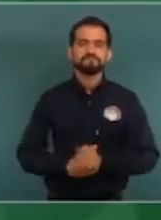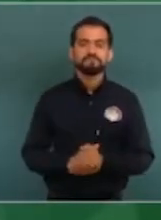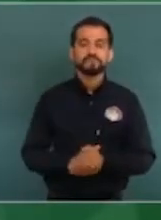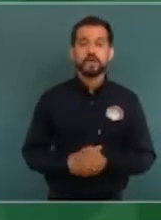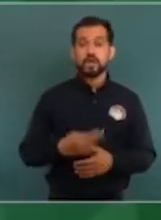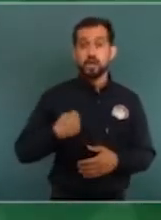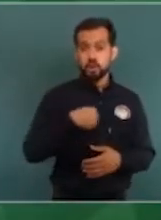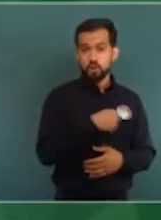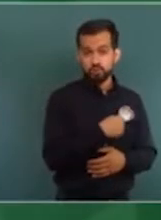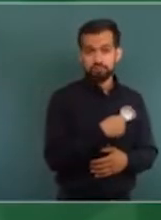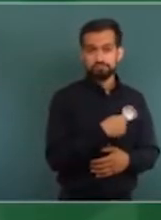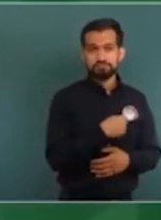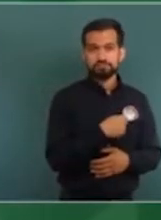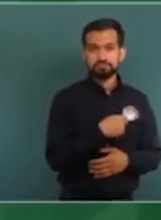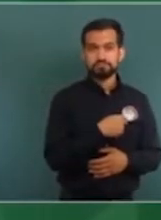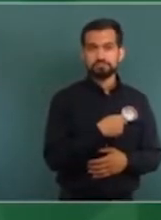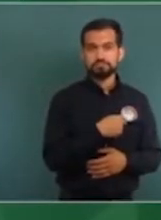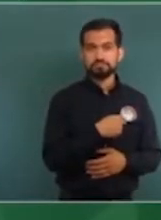estamos